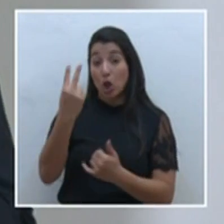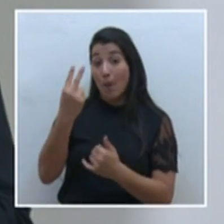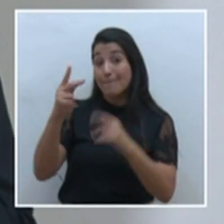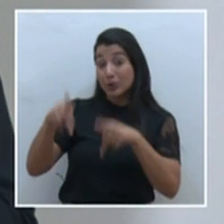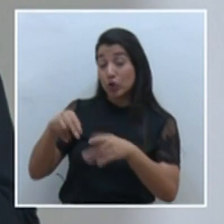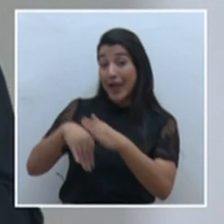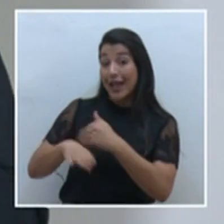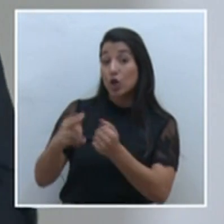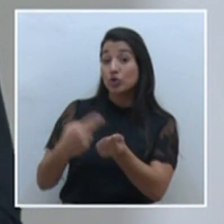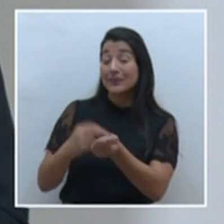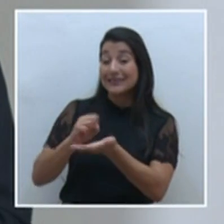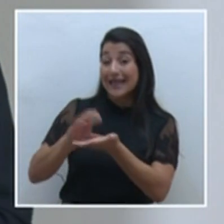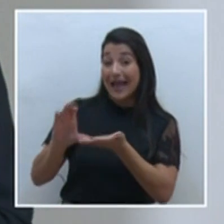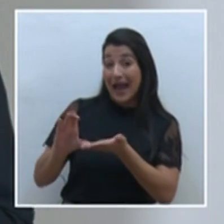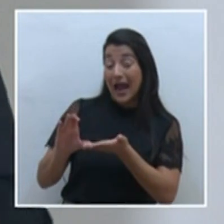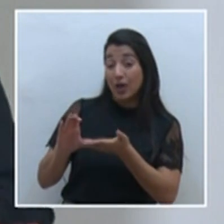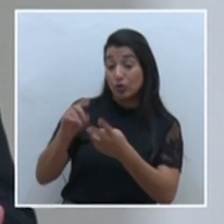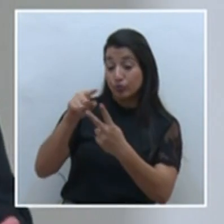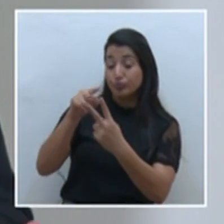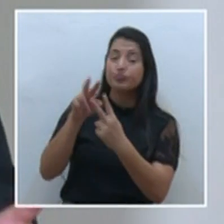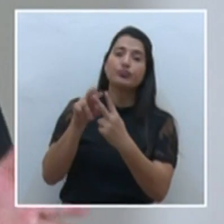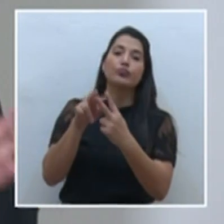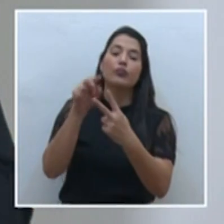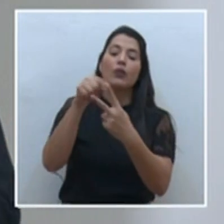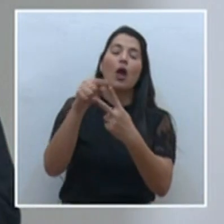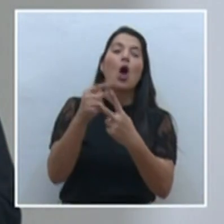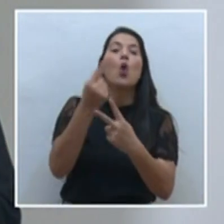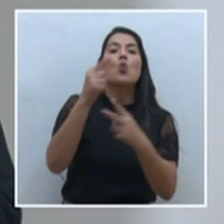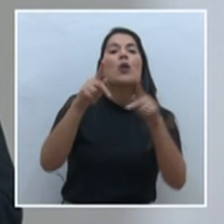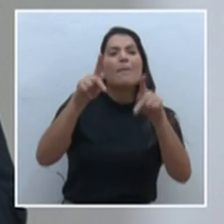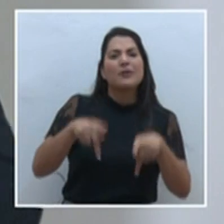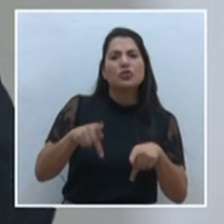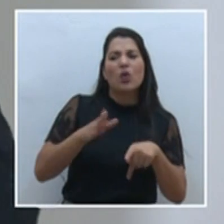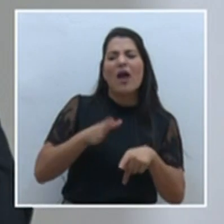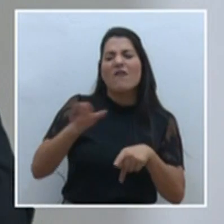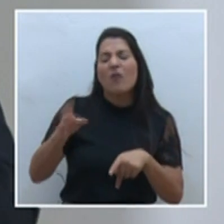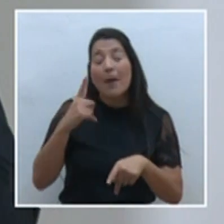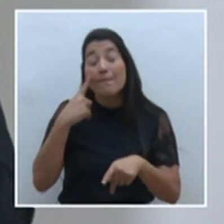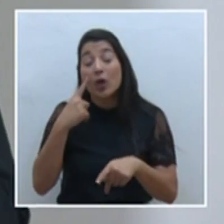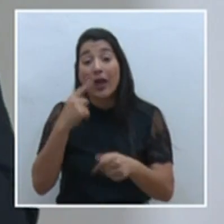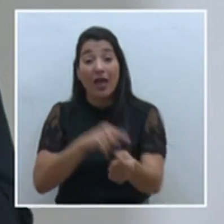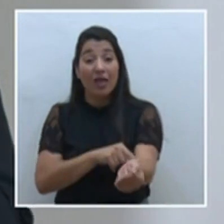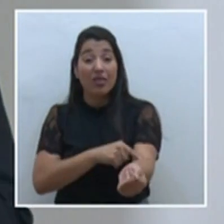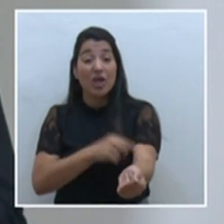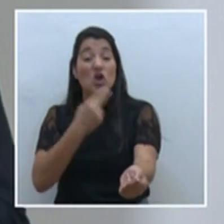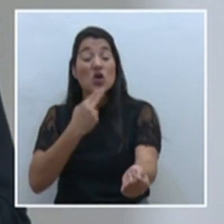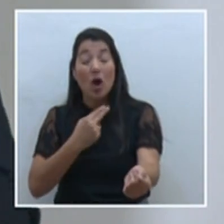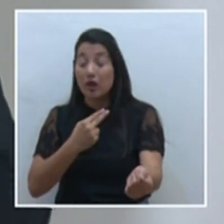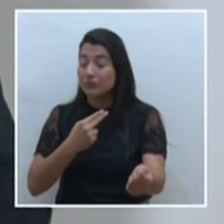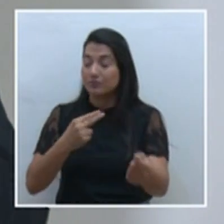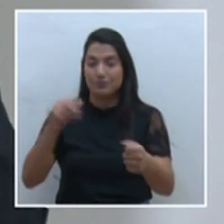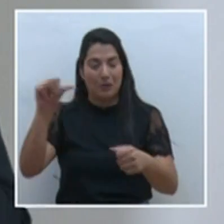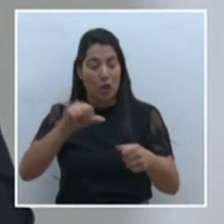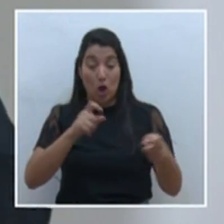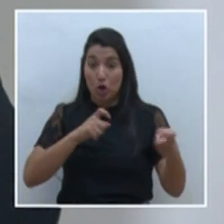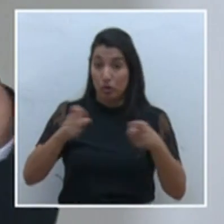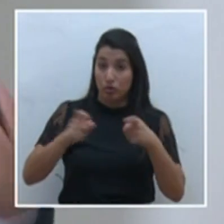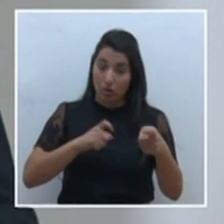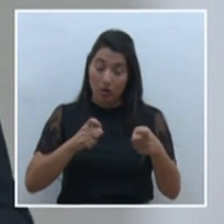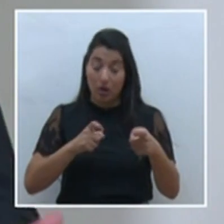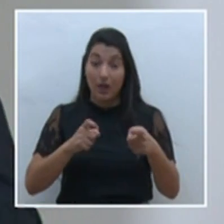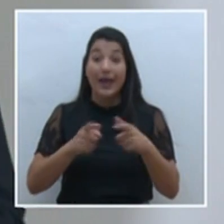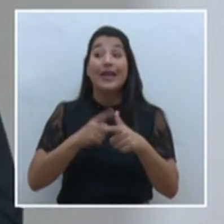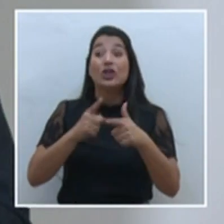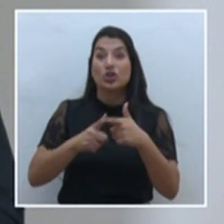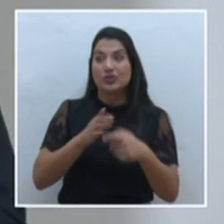uno de un paciente que consultó por una descompensación diabética, ni siquiera era por COVID como tal, fue manejado en la